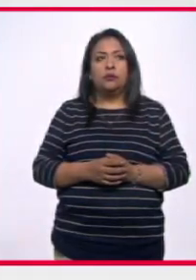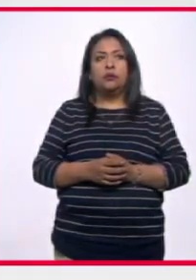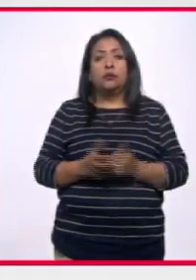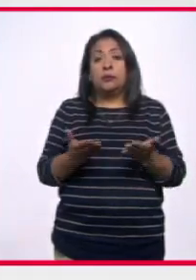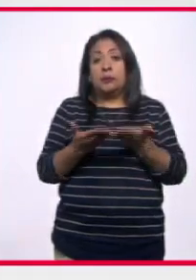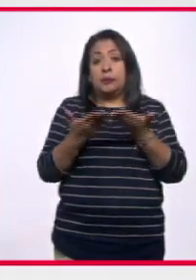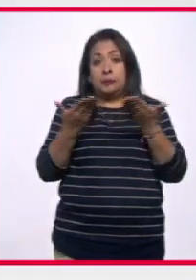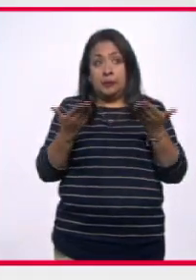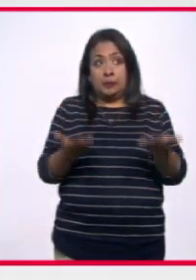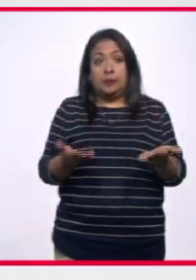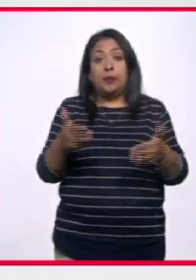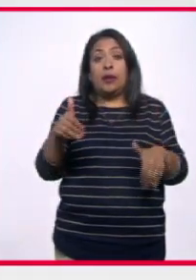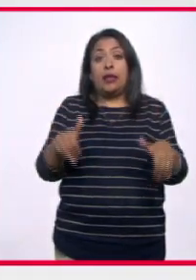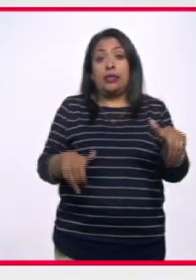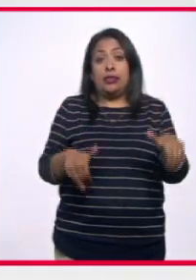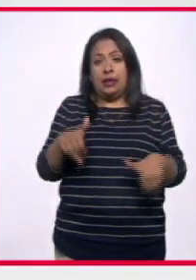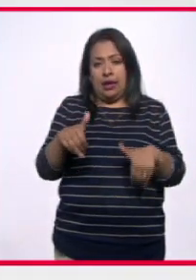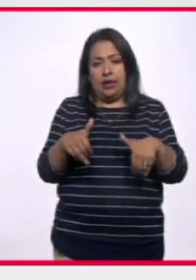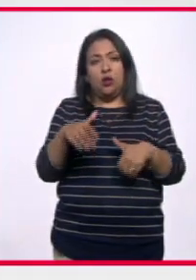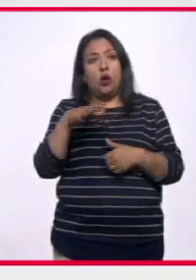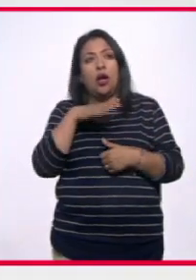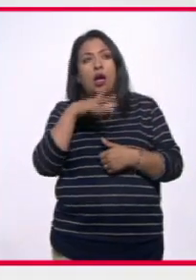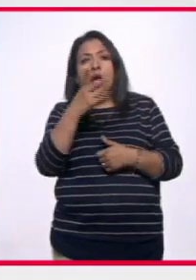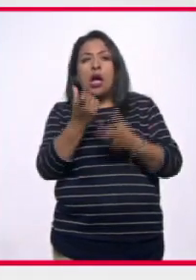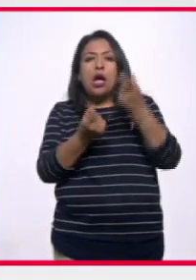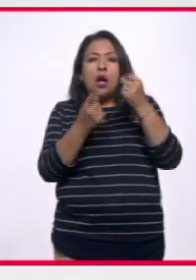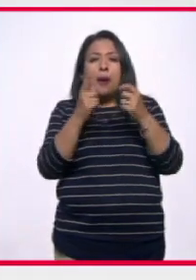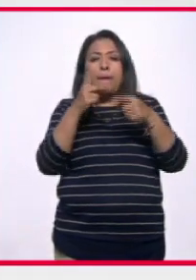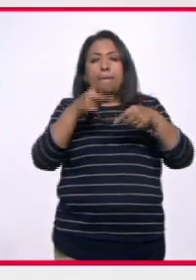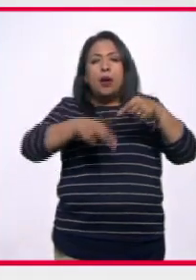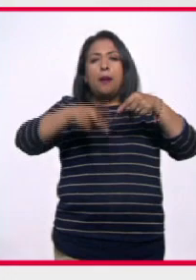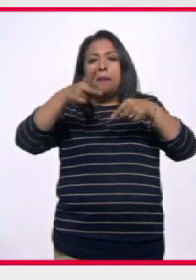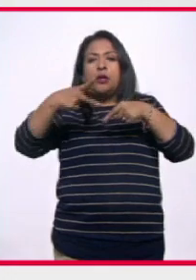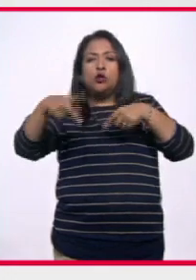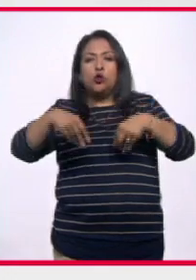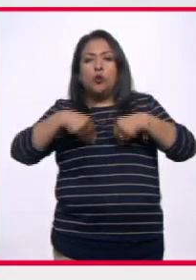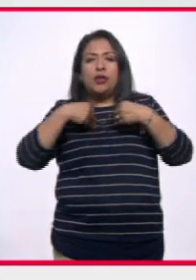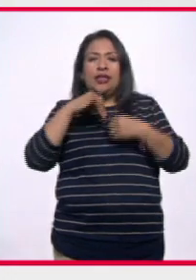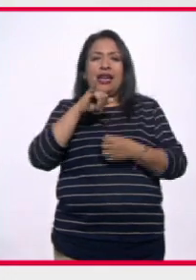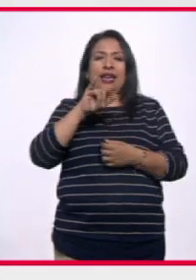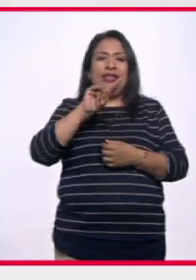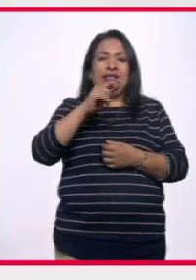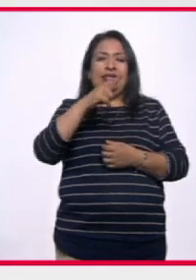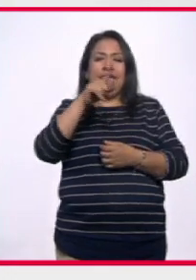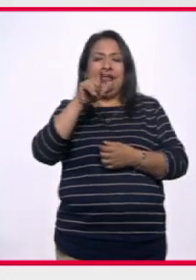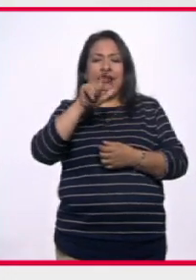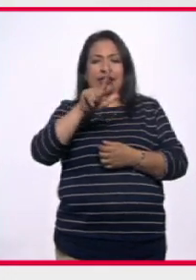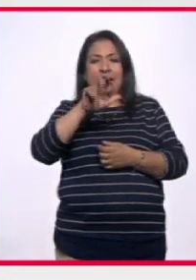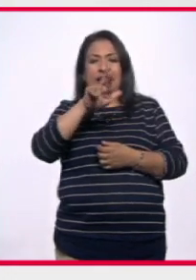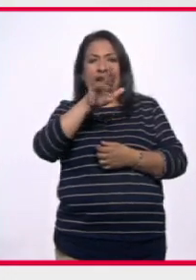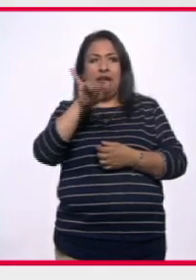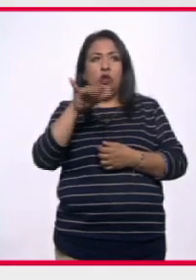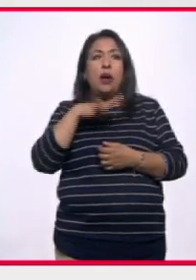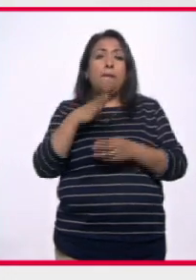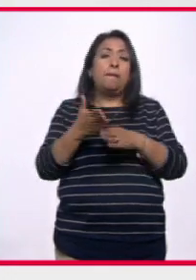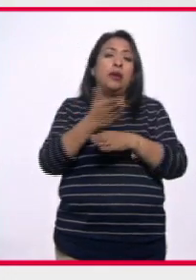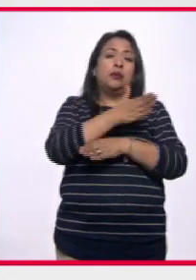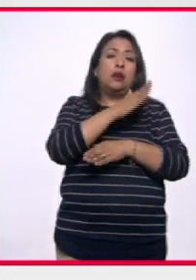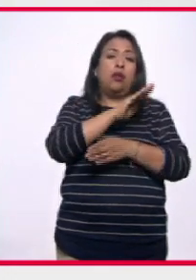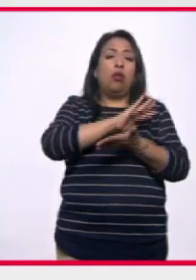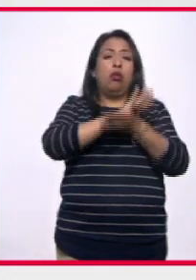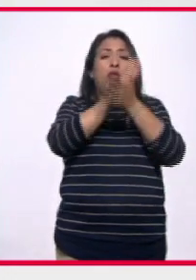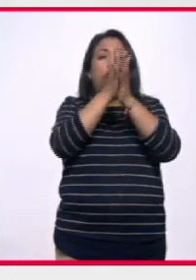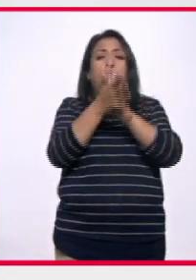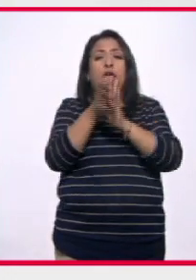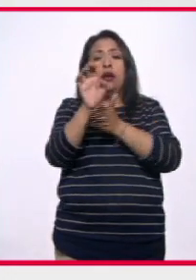y ahora nos vamos al teatro porque basándose en algunos capítulos de su biografía el raso lleva a su pasado al escenario del